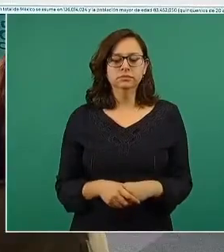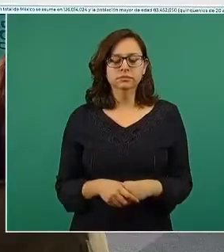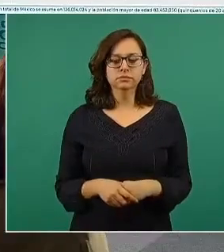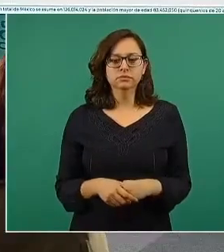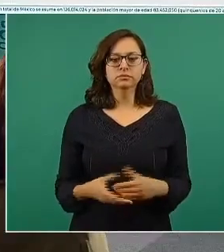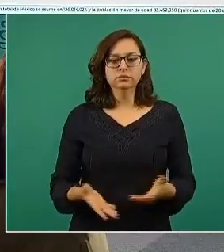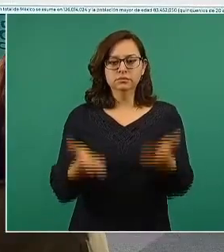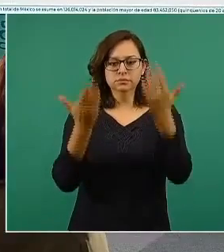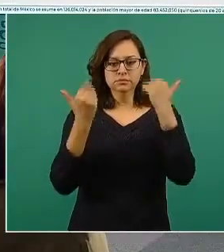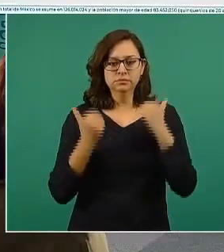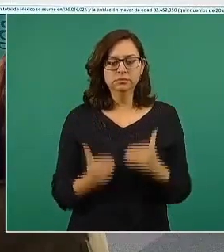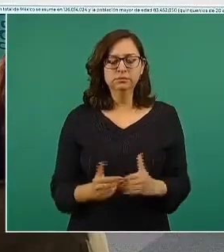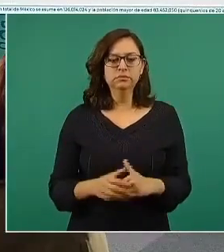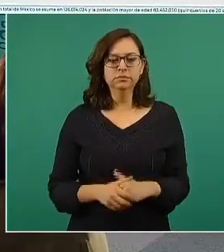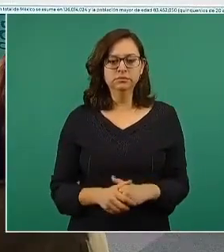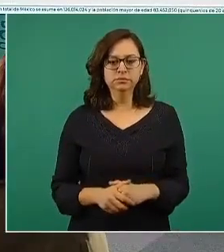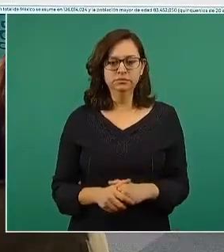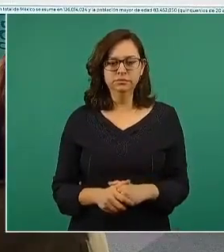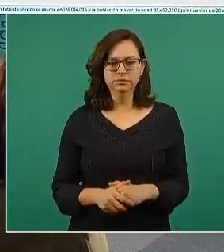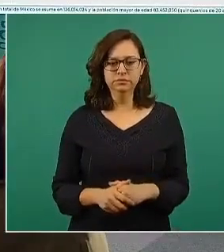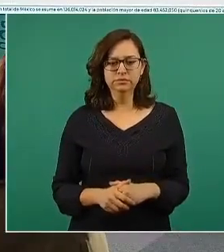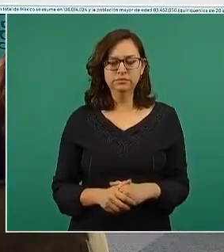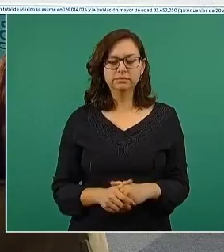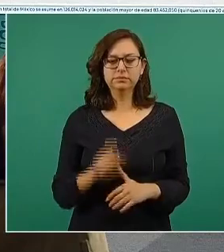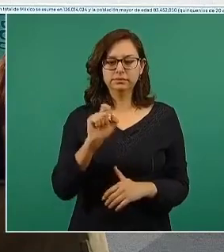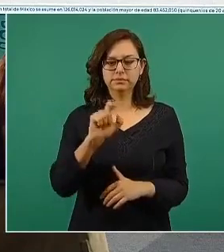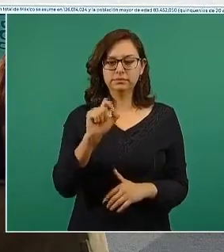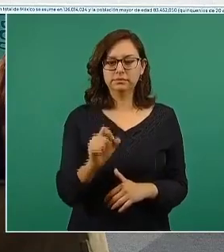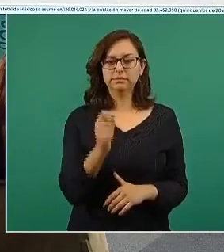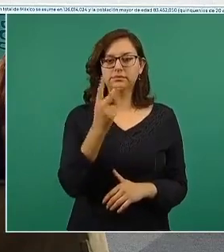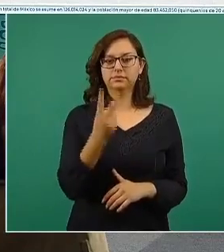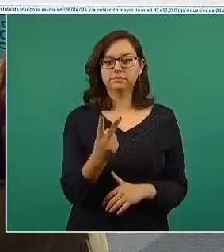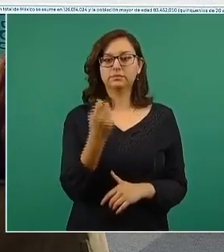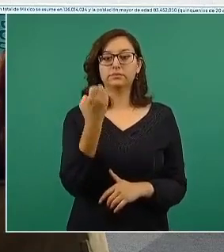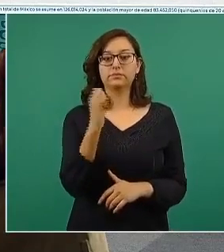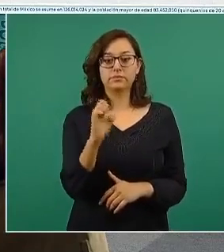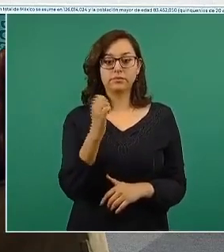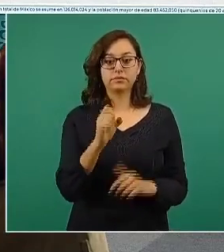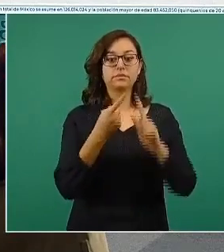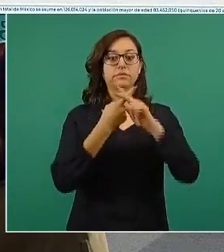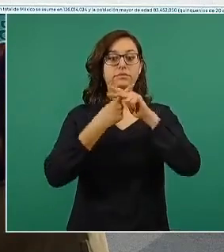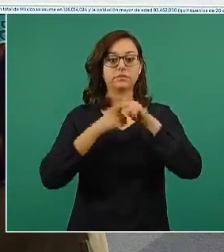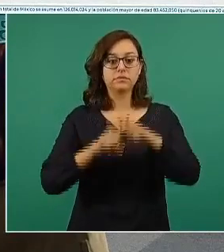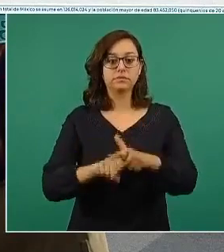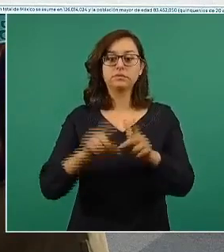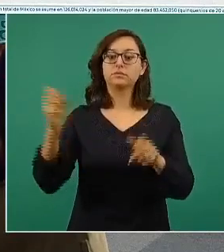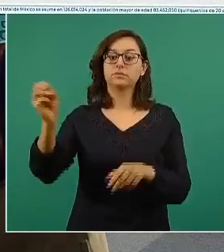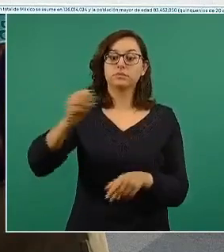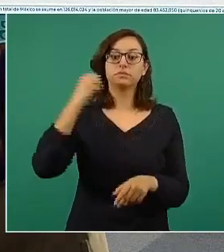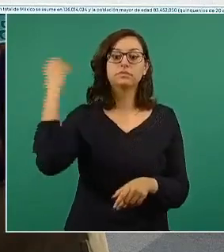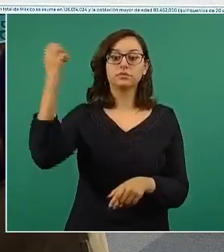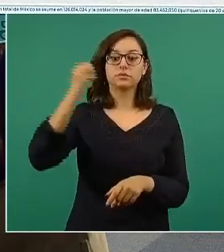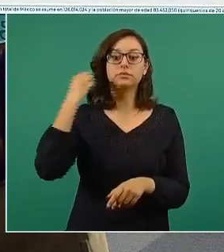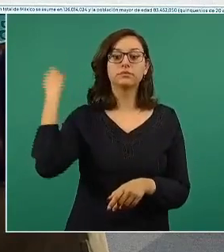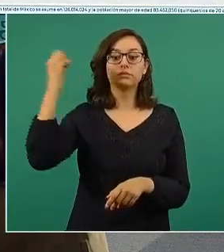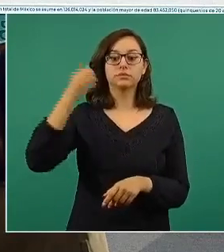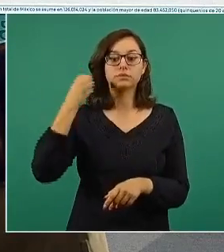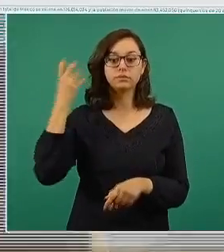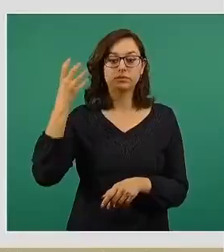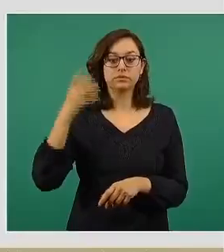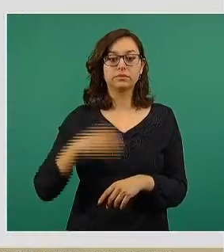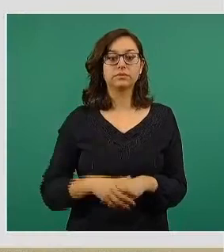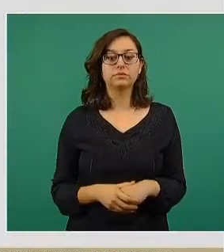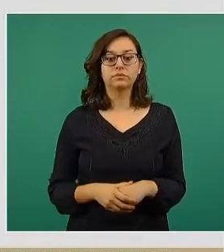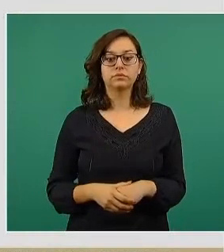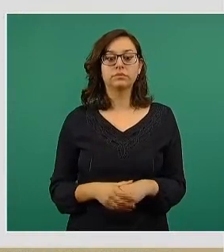Si vemos la siguiente diapositiva, el 22 de enero iniciamos con las conferencias de prensa. La primera de ellas fue